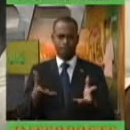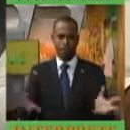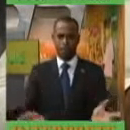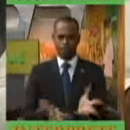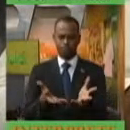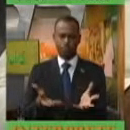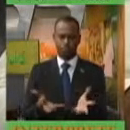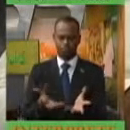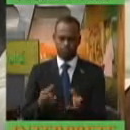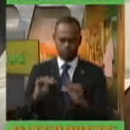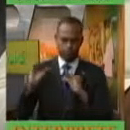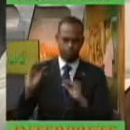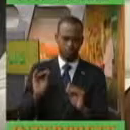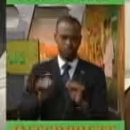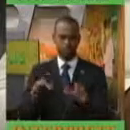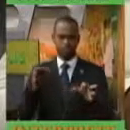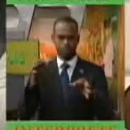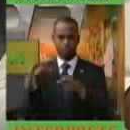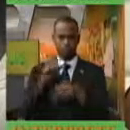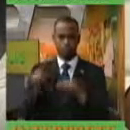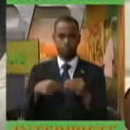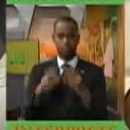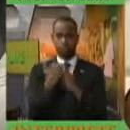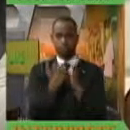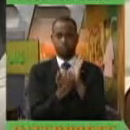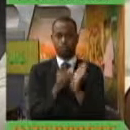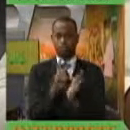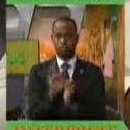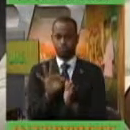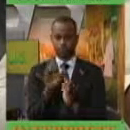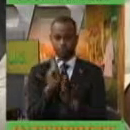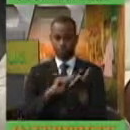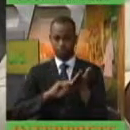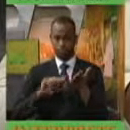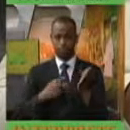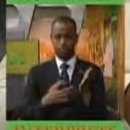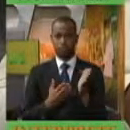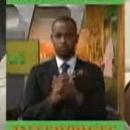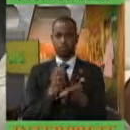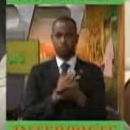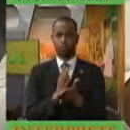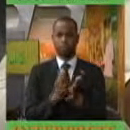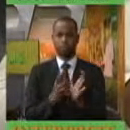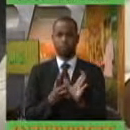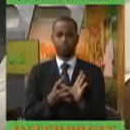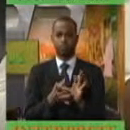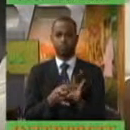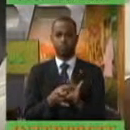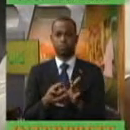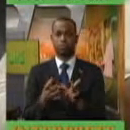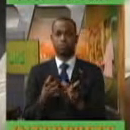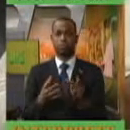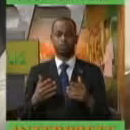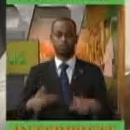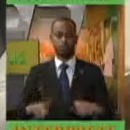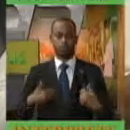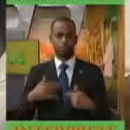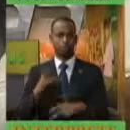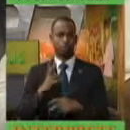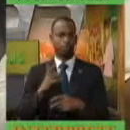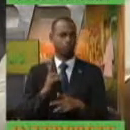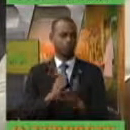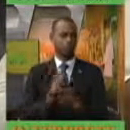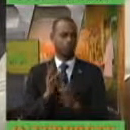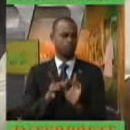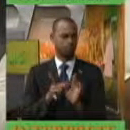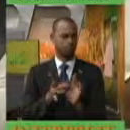promocionarle, enseñarle sobre el artículo 29 de la Convención de los Derechos Humanos con